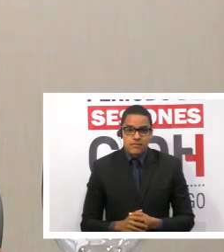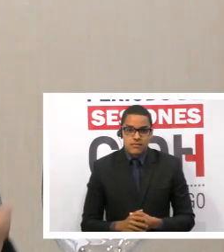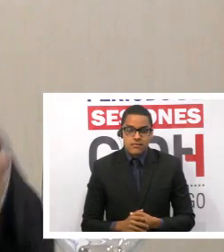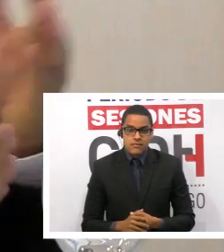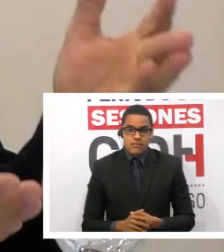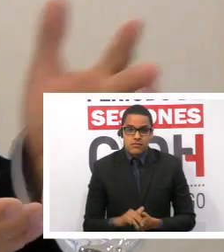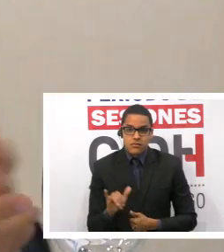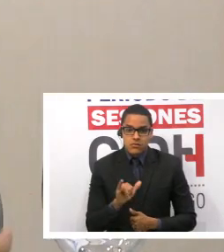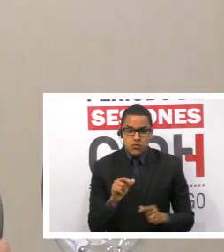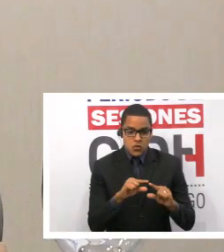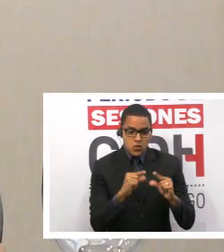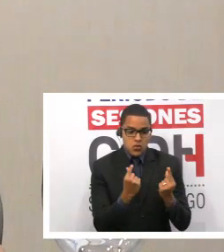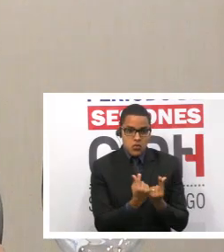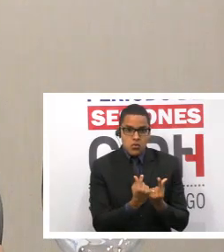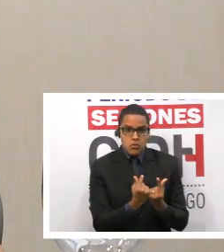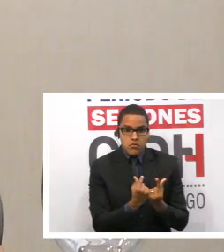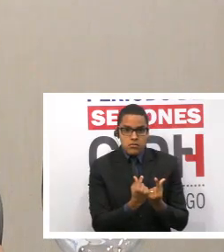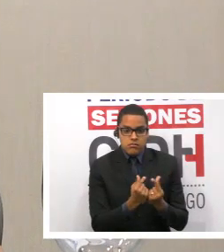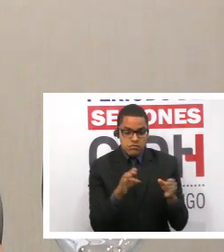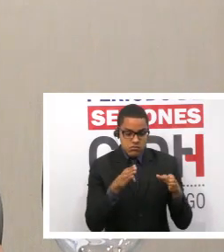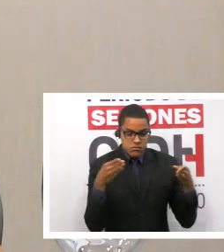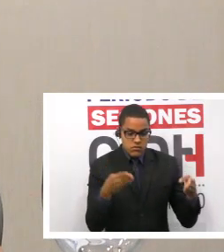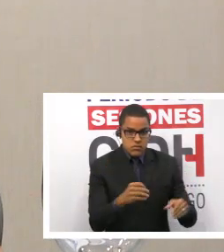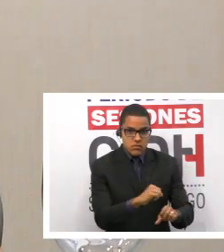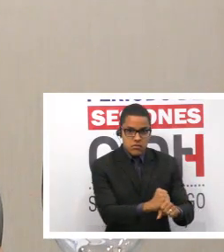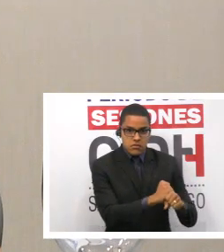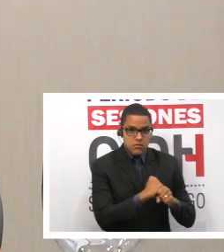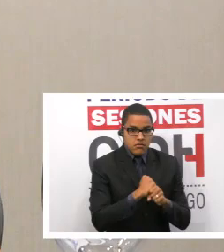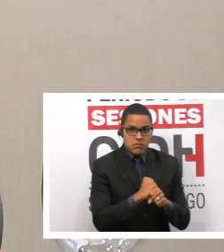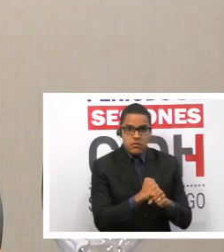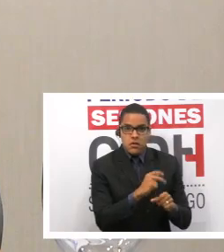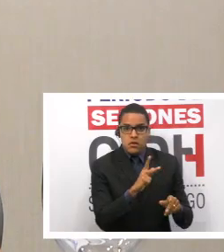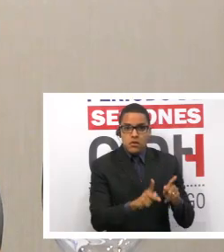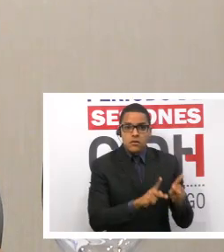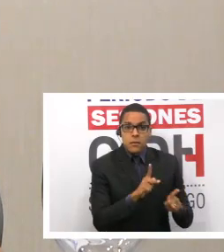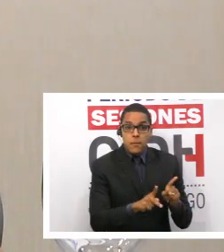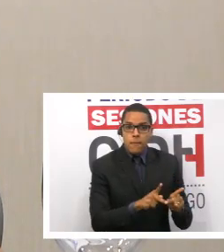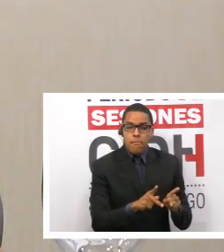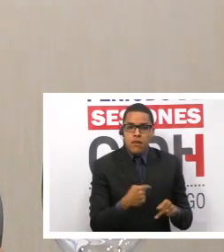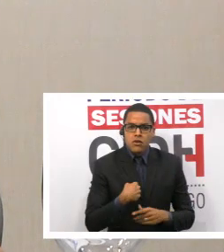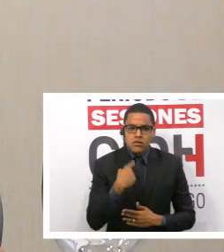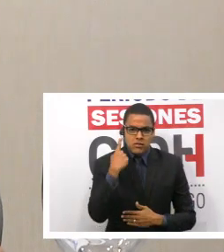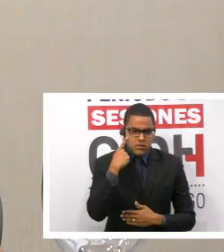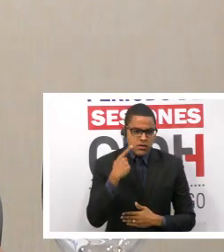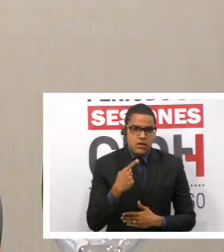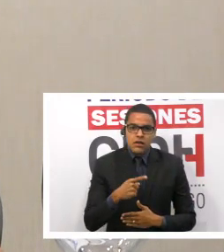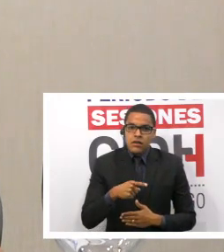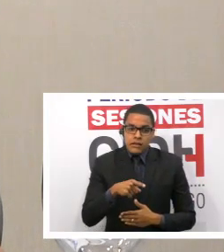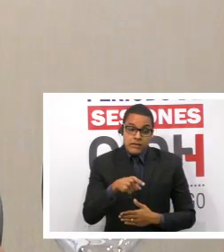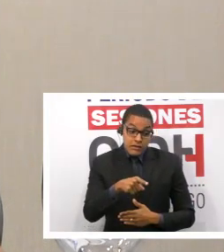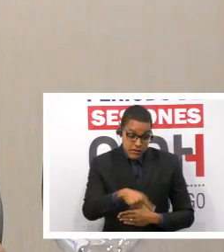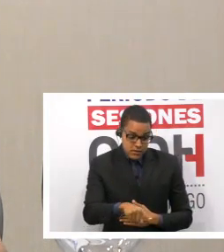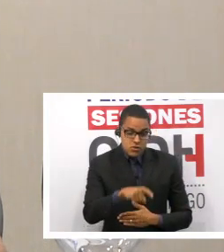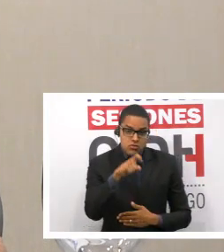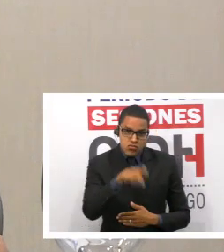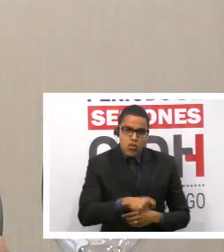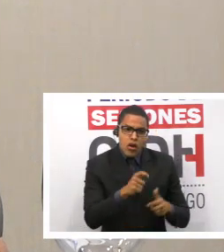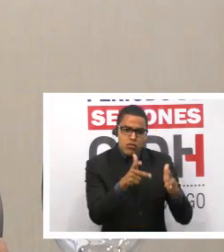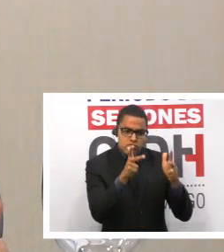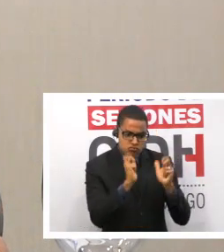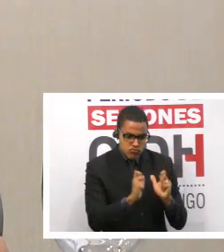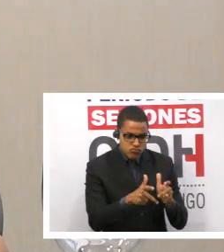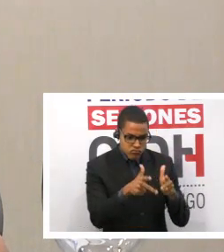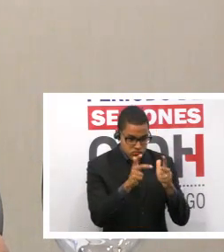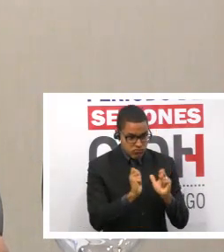influyen un poco más sobre el ministro de economía tal vez los ministro economía necesitarían oír un poquito más de los grupos de derechos humanos sé que son bastante